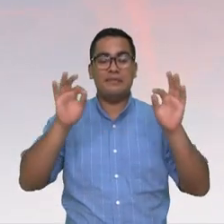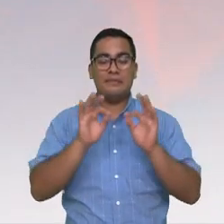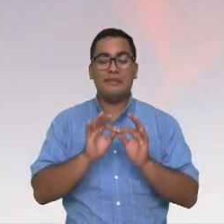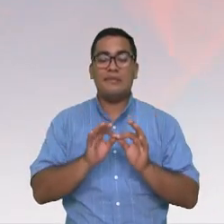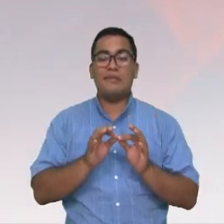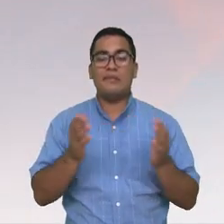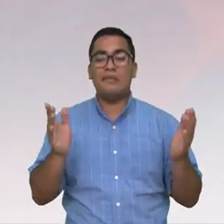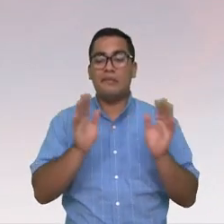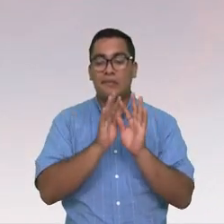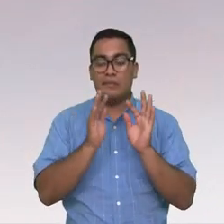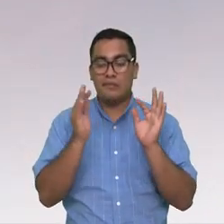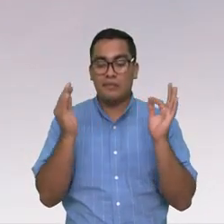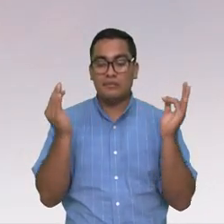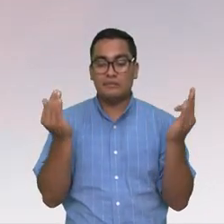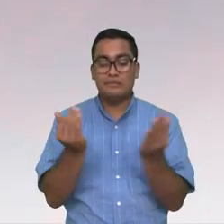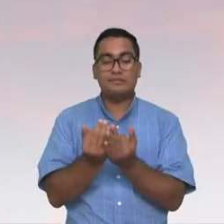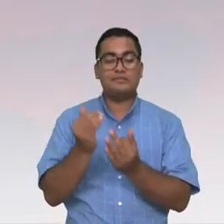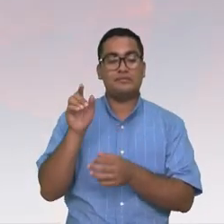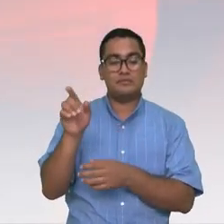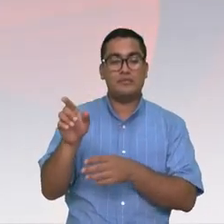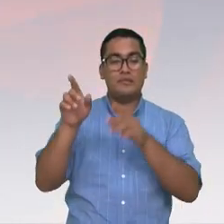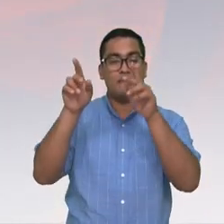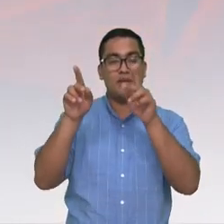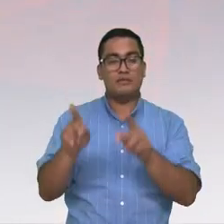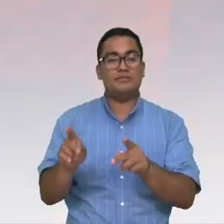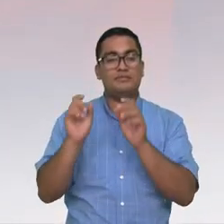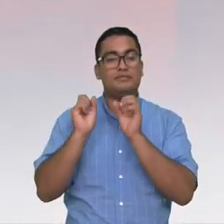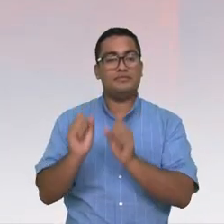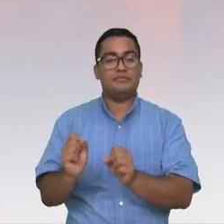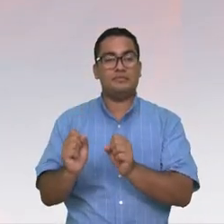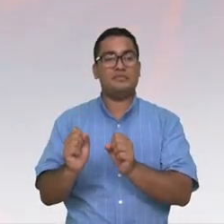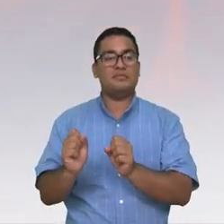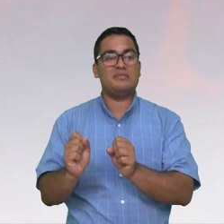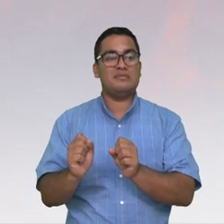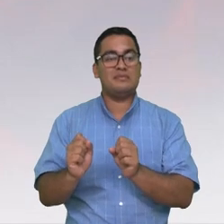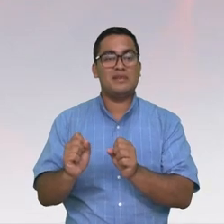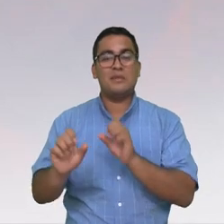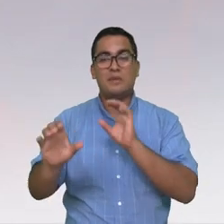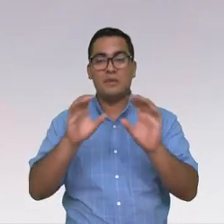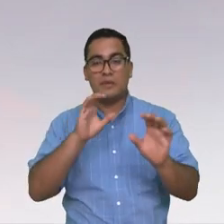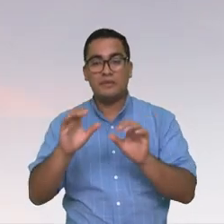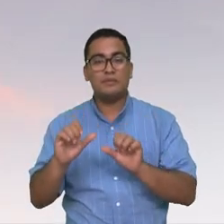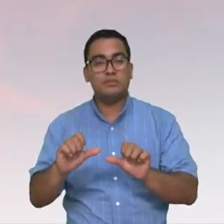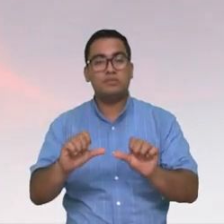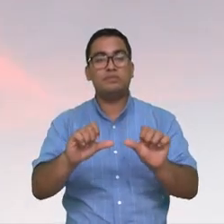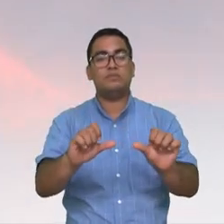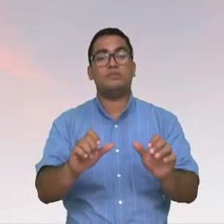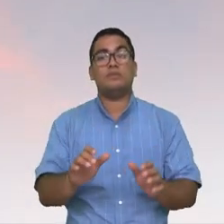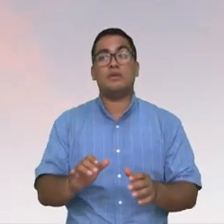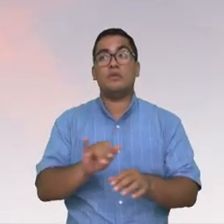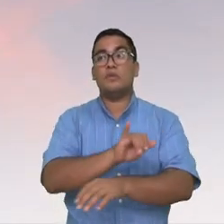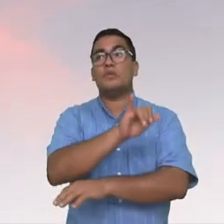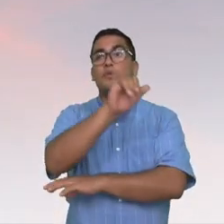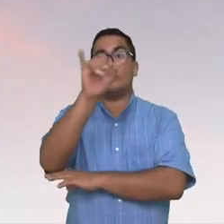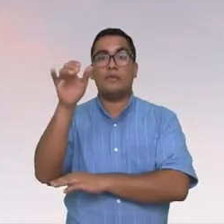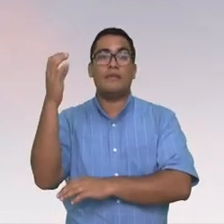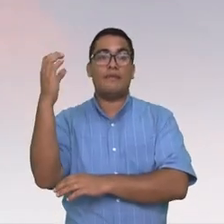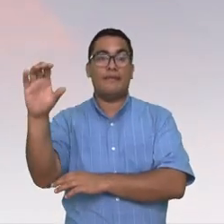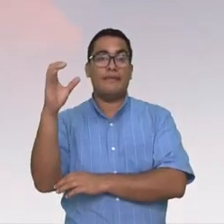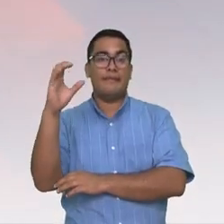esta familia, por esta persona, y seguimos en comunicación. Viajó a Colombia, sé que es un